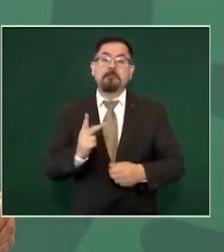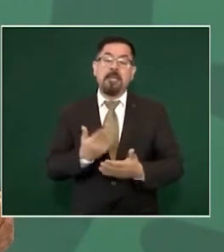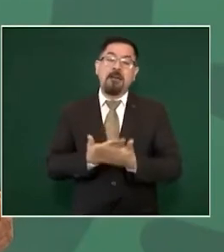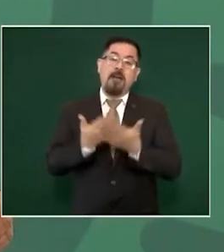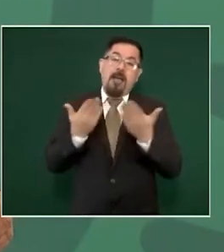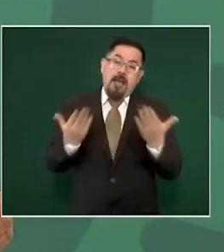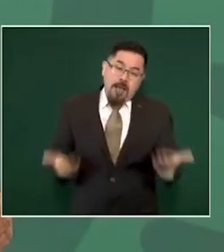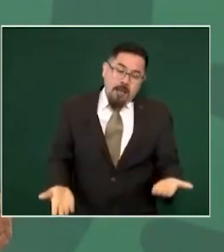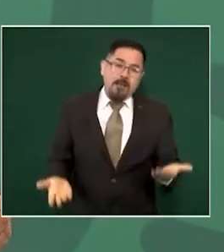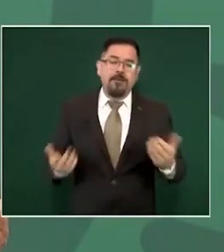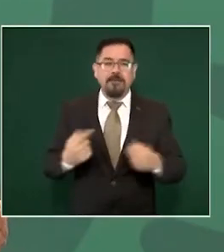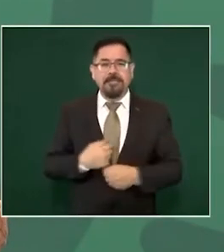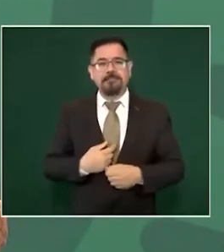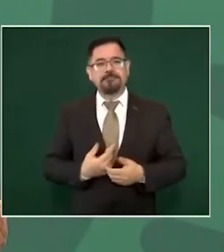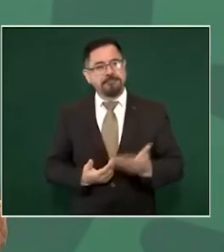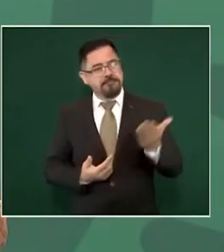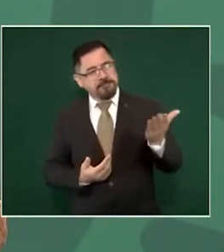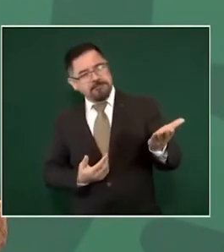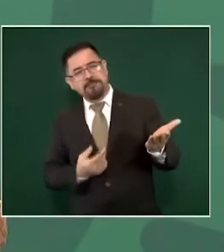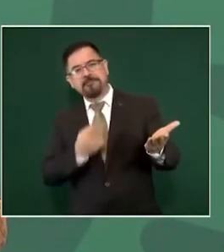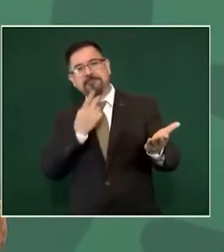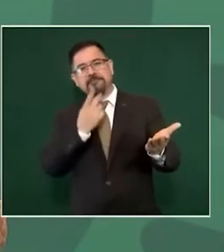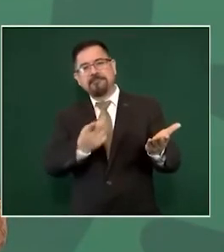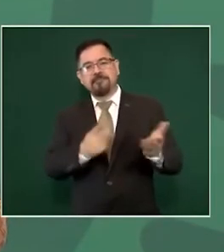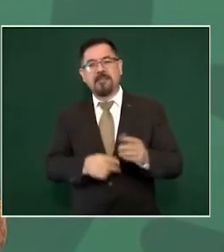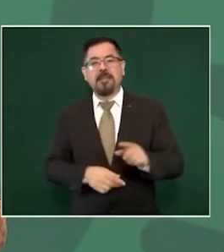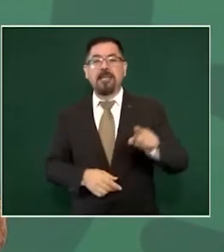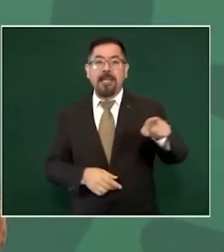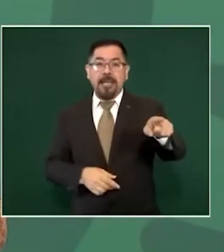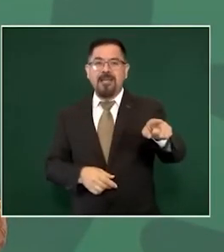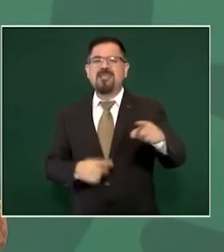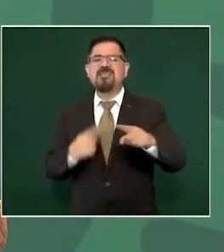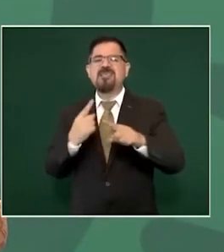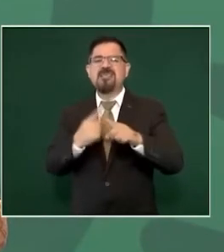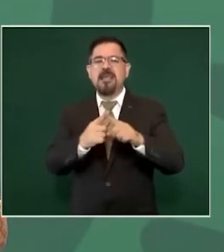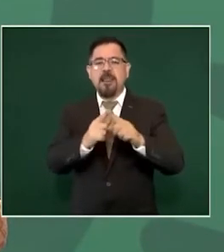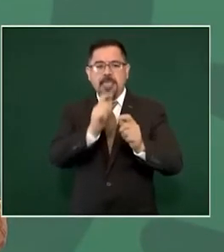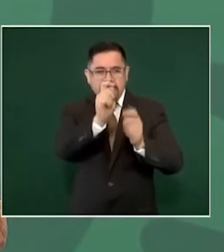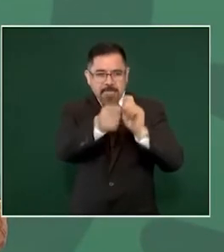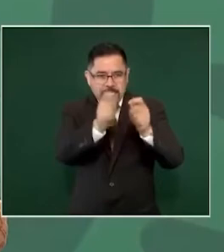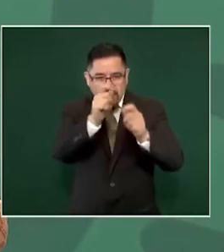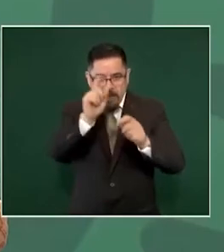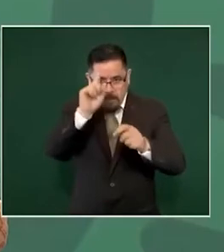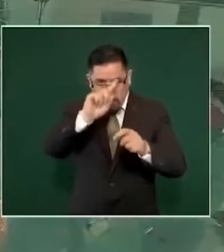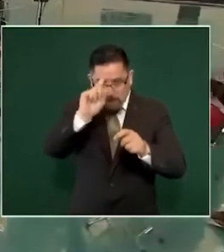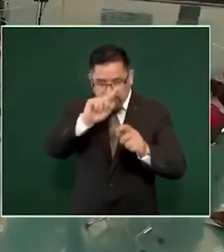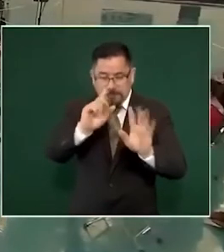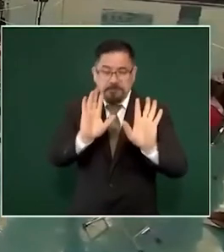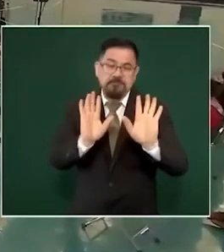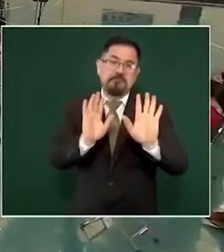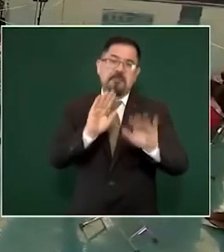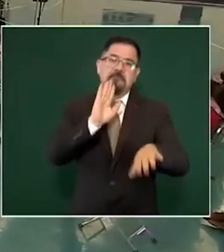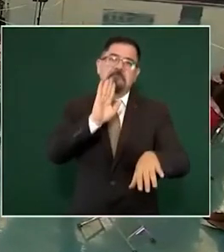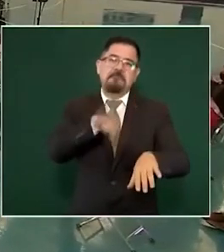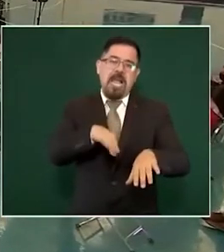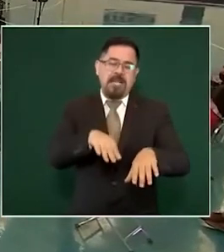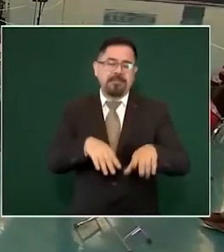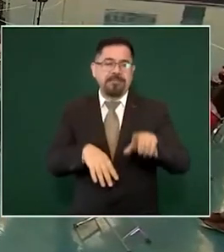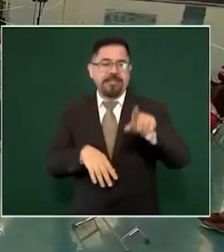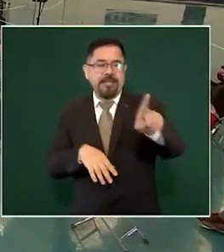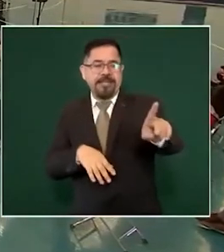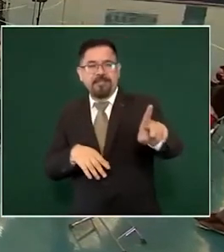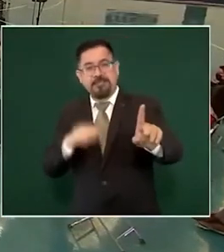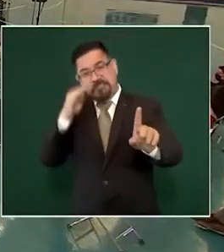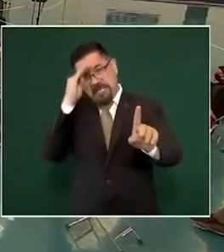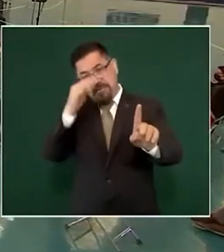resulta de que mal aconsejado este señor, y creo que también